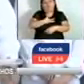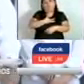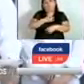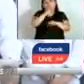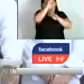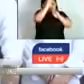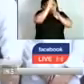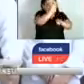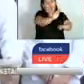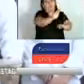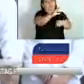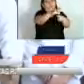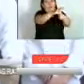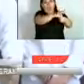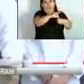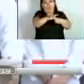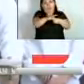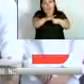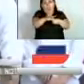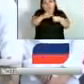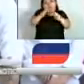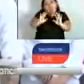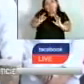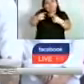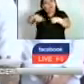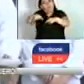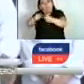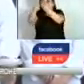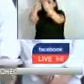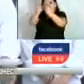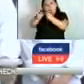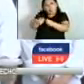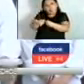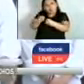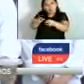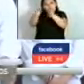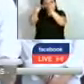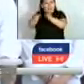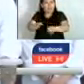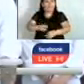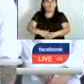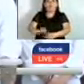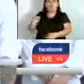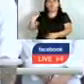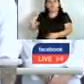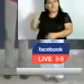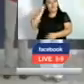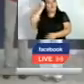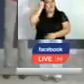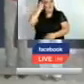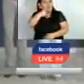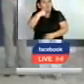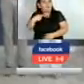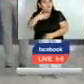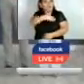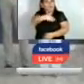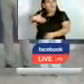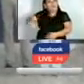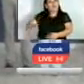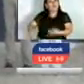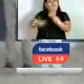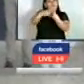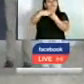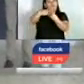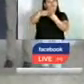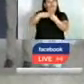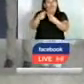respetamos los resultados preliminares y que seguirán en el escrutinio final. Así reaccionó el presidente del COENA a la decisión